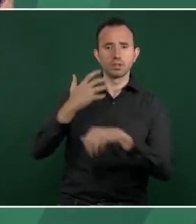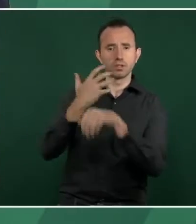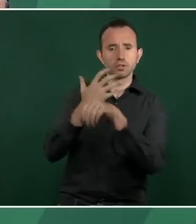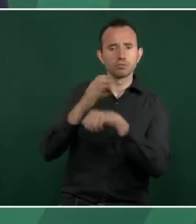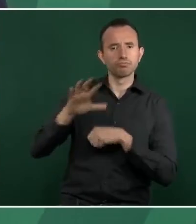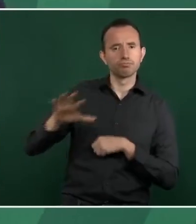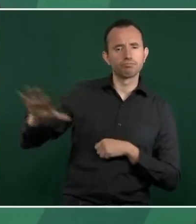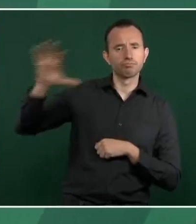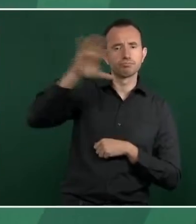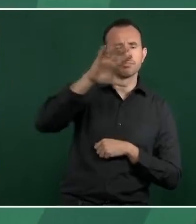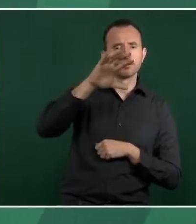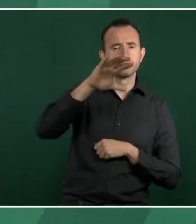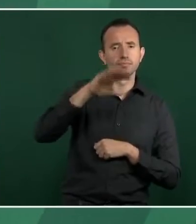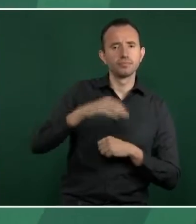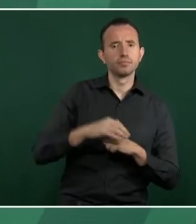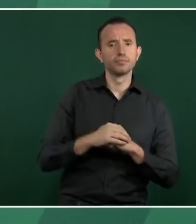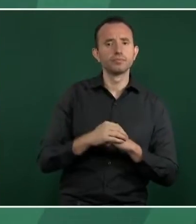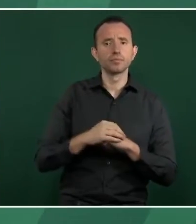Son